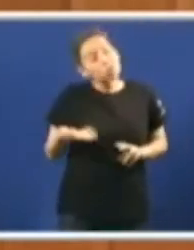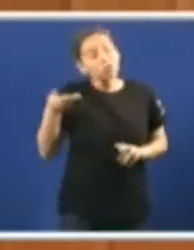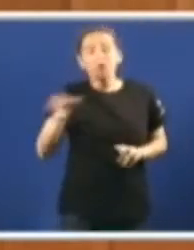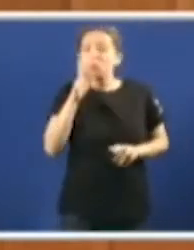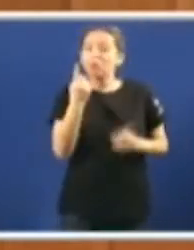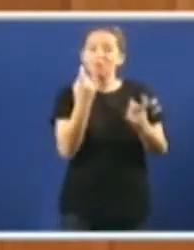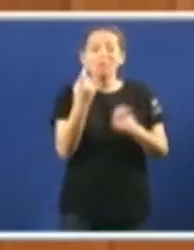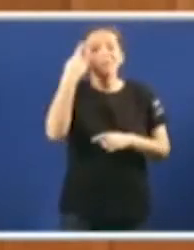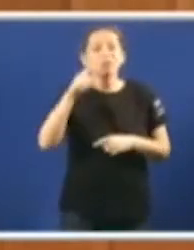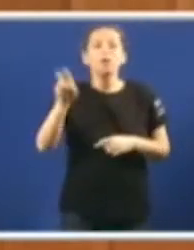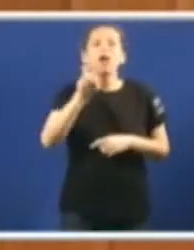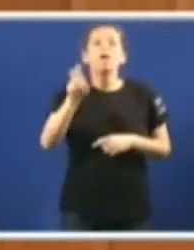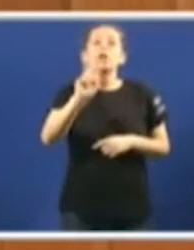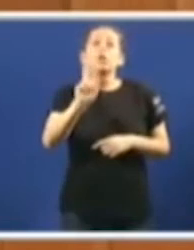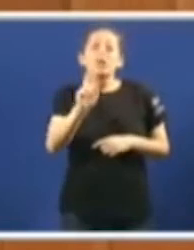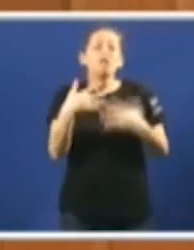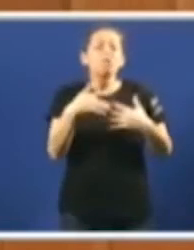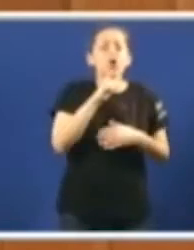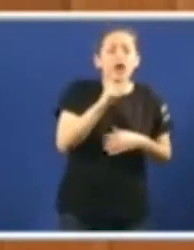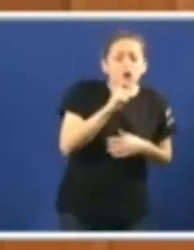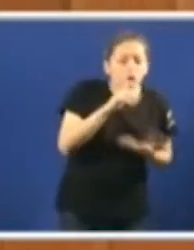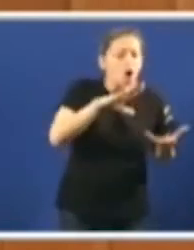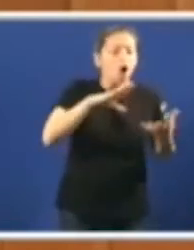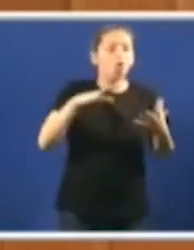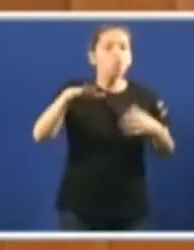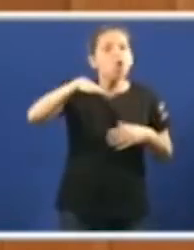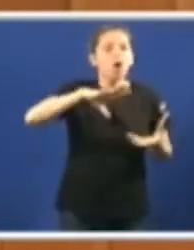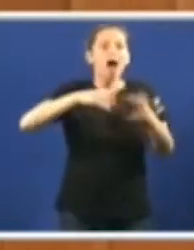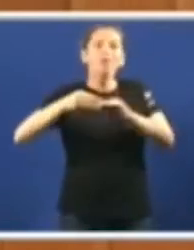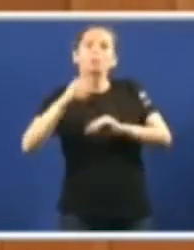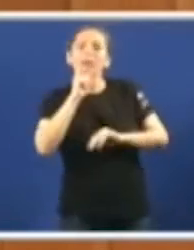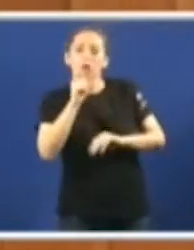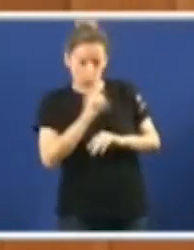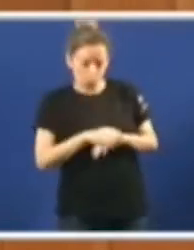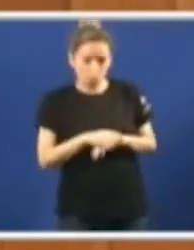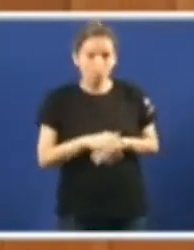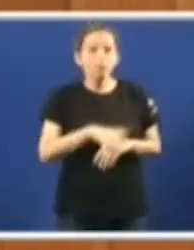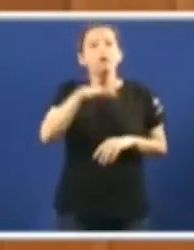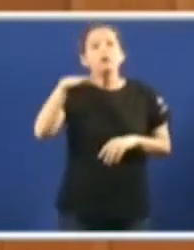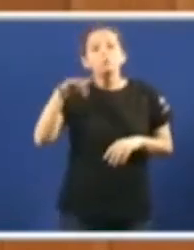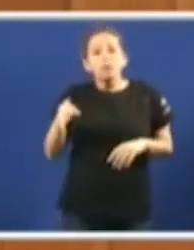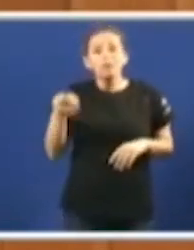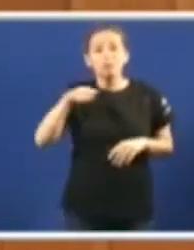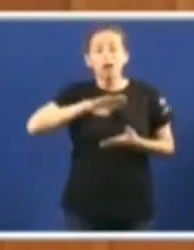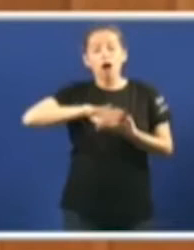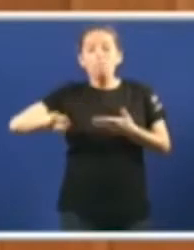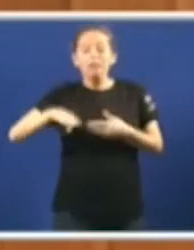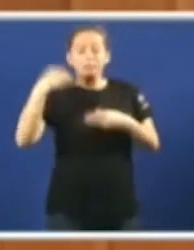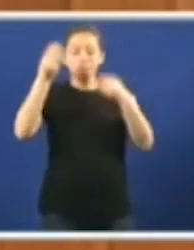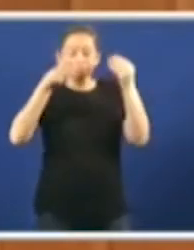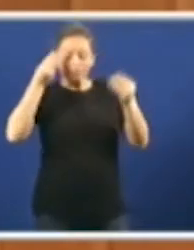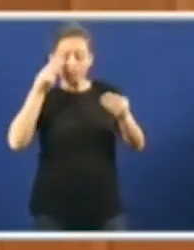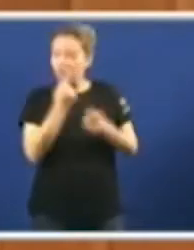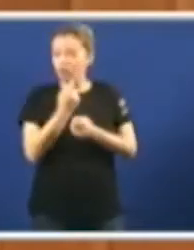especie, como funciona e como se adaptou tamén a esta zona xeográfica. Por outra parte, tamén pensamos que